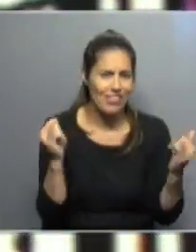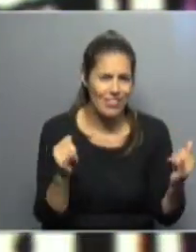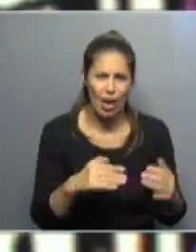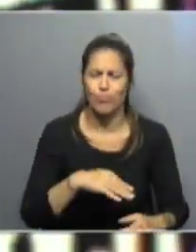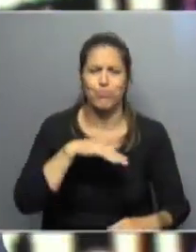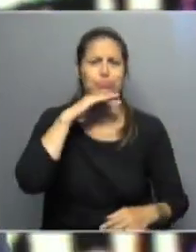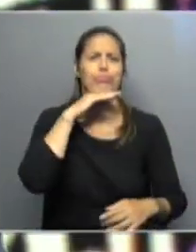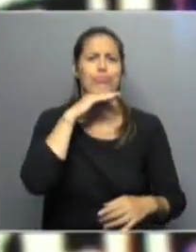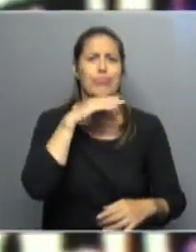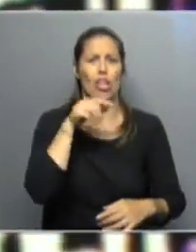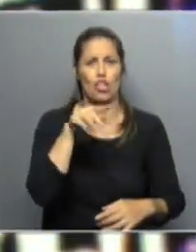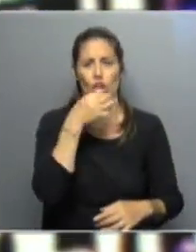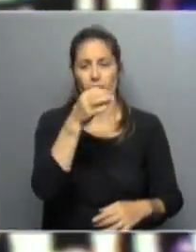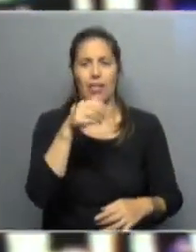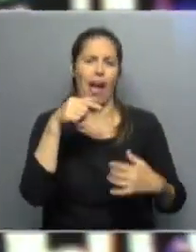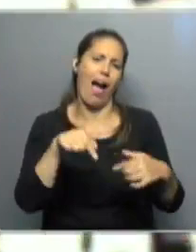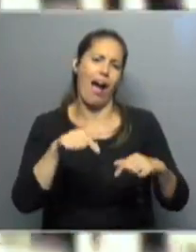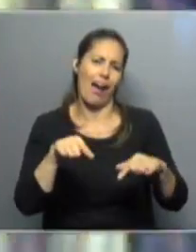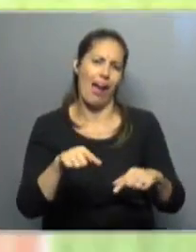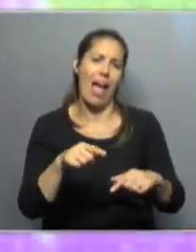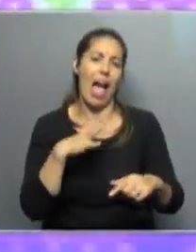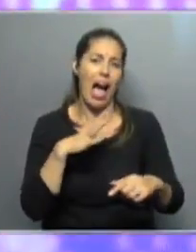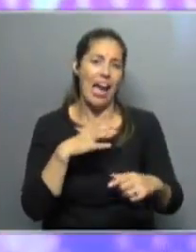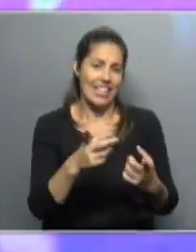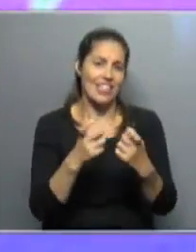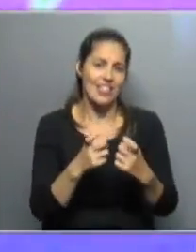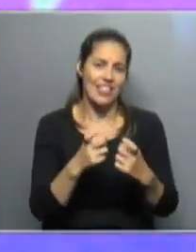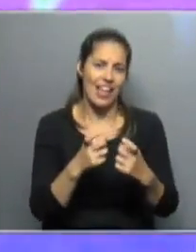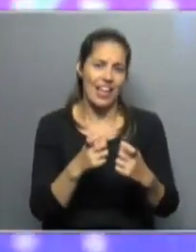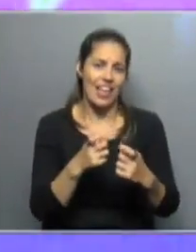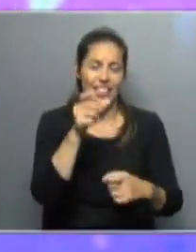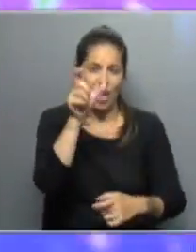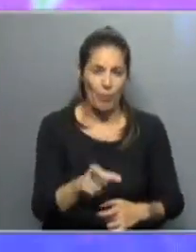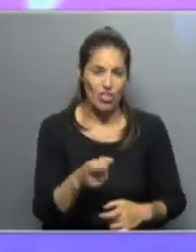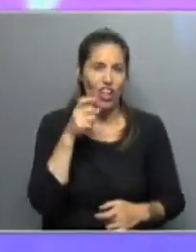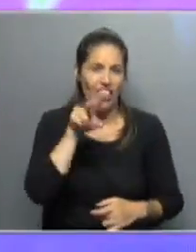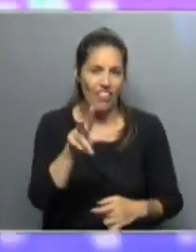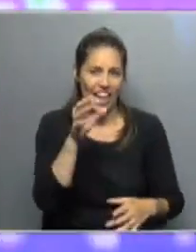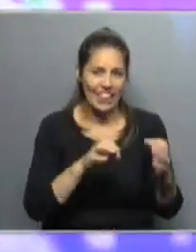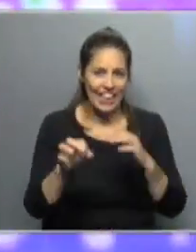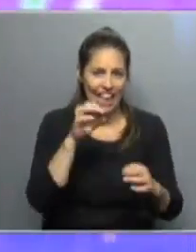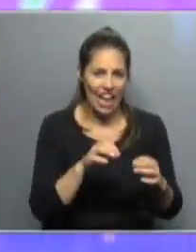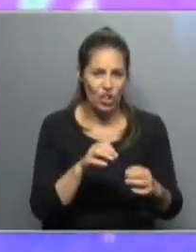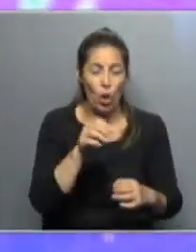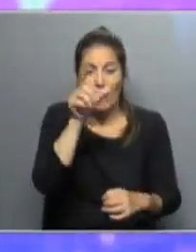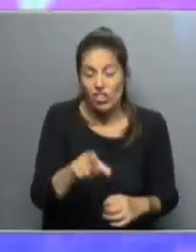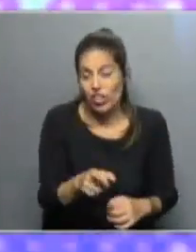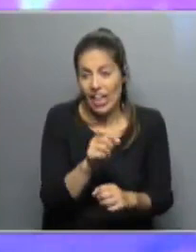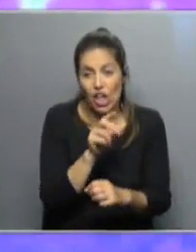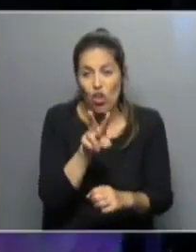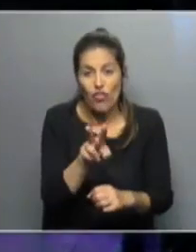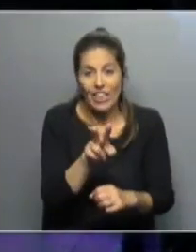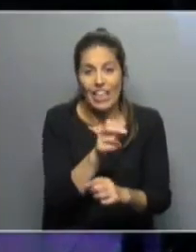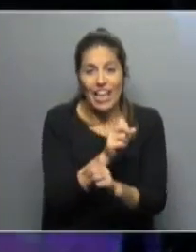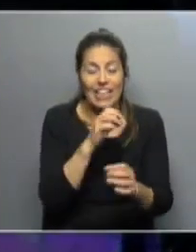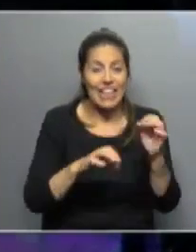bueno, esto, ojo al gol, acá pasa algo. Y hay un público de necesidad de la gente, de ver teatro, de la gente que no ve teatro en el año, que puede